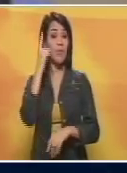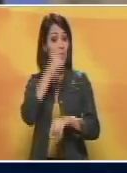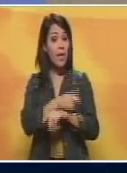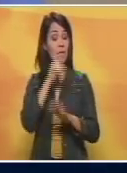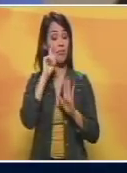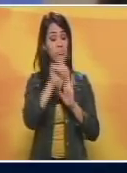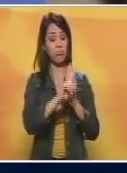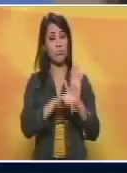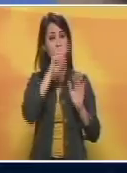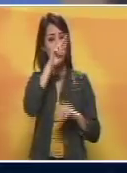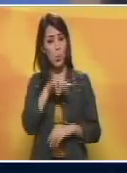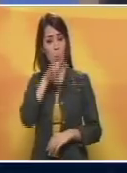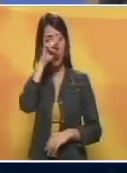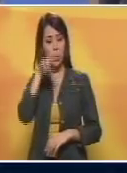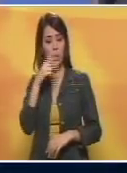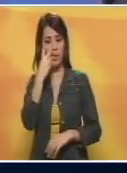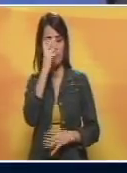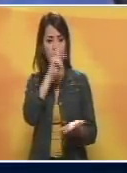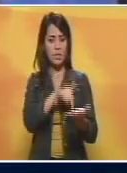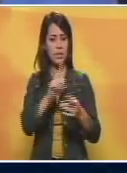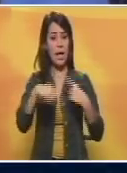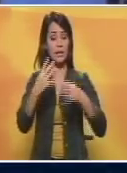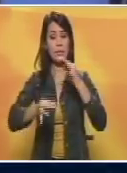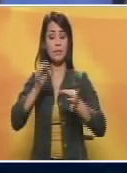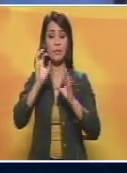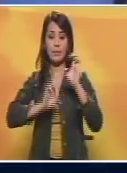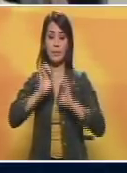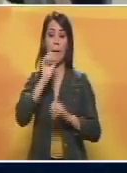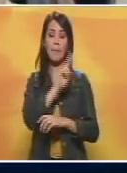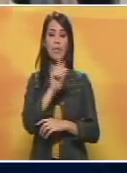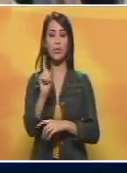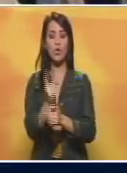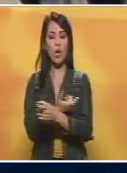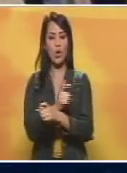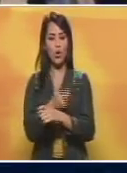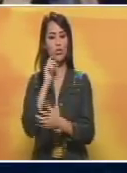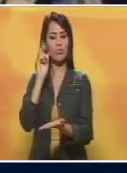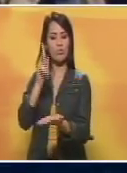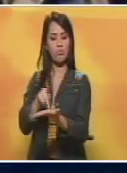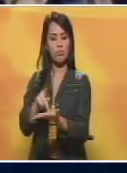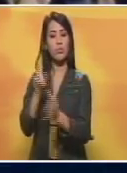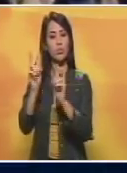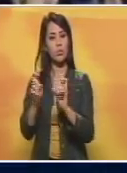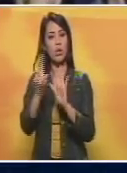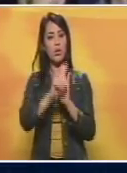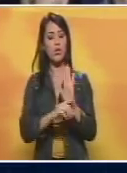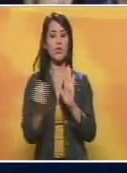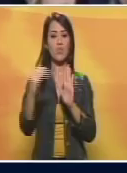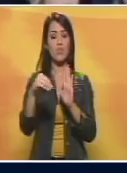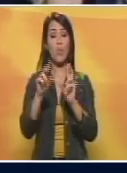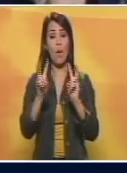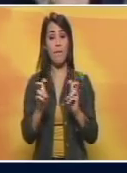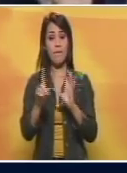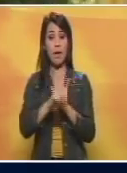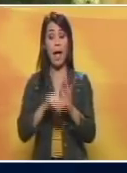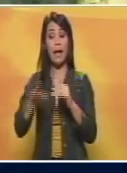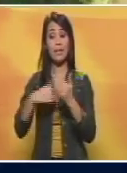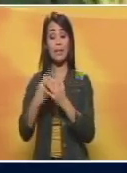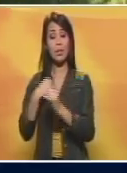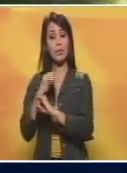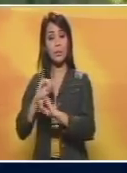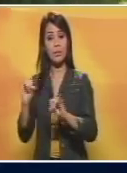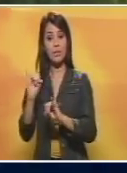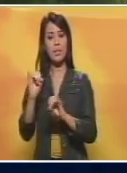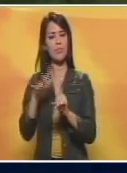horario de visitas hasta la próxima audiencia está prevista para el 21 de agosto donde se agregarán nuevas normas hasta que la corte termine con la evaluación del